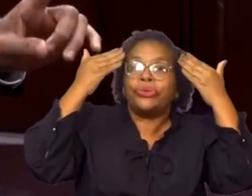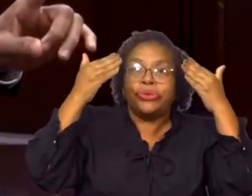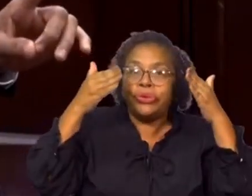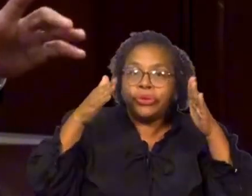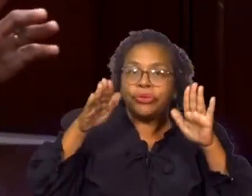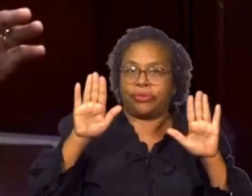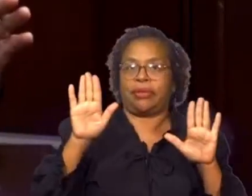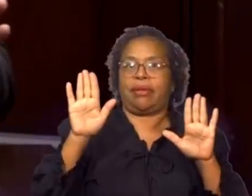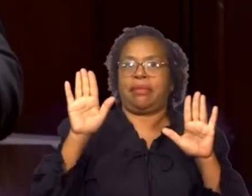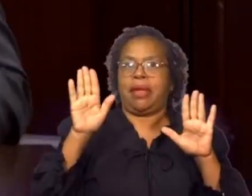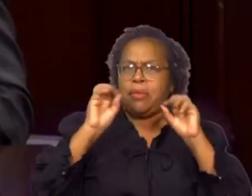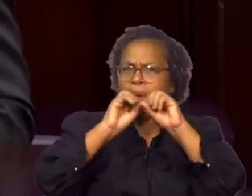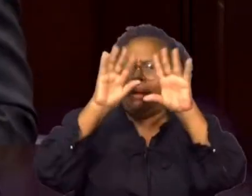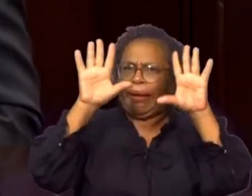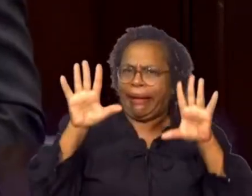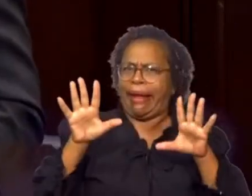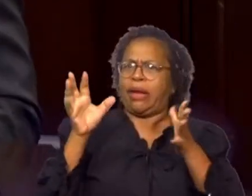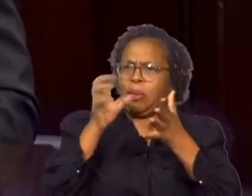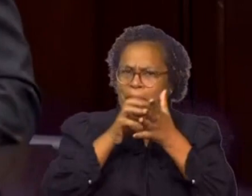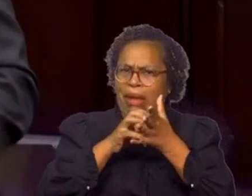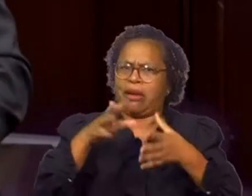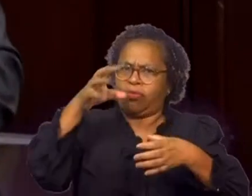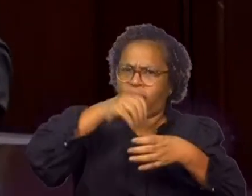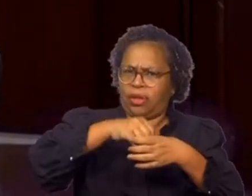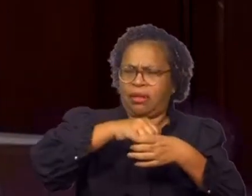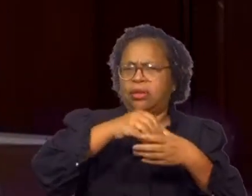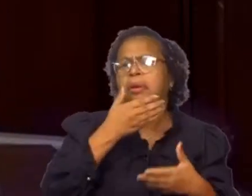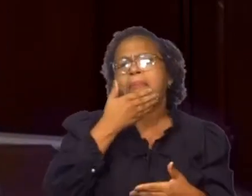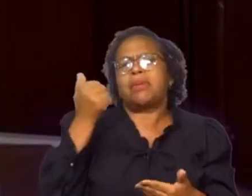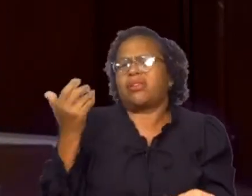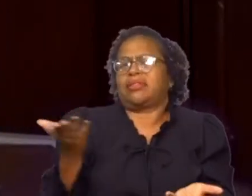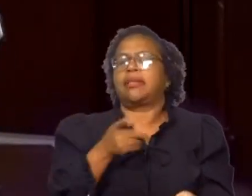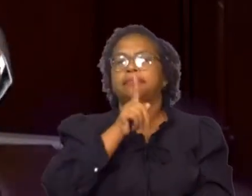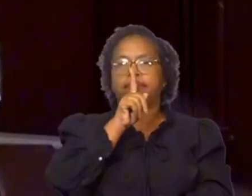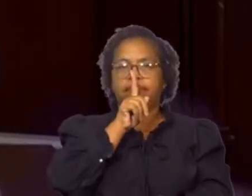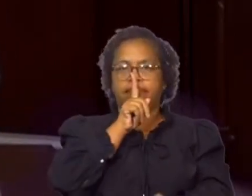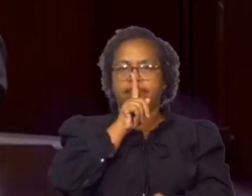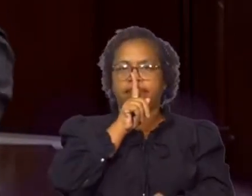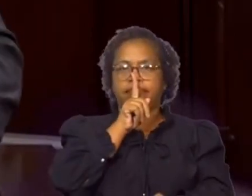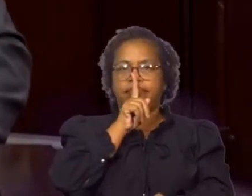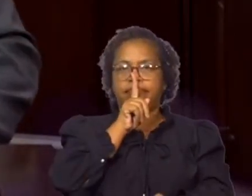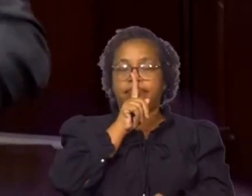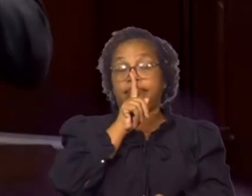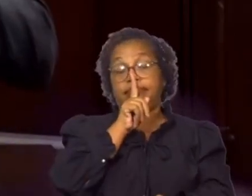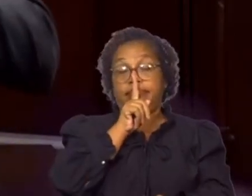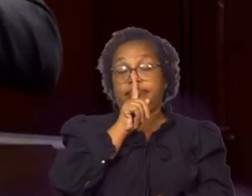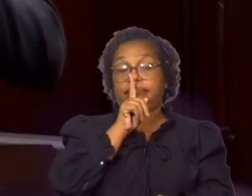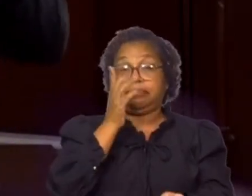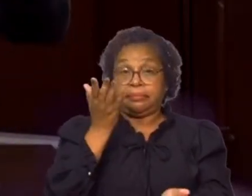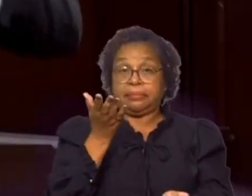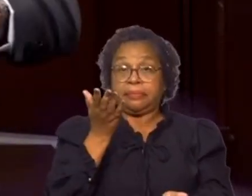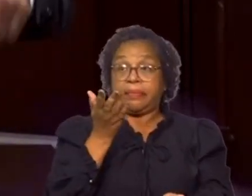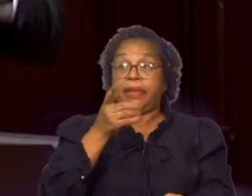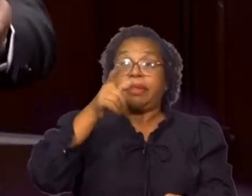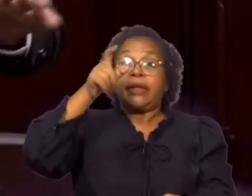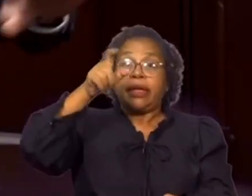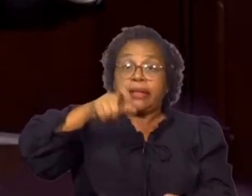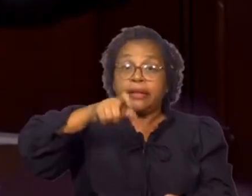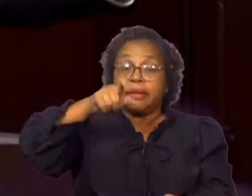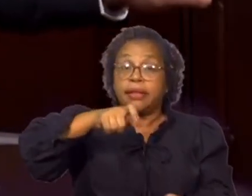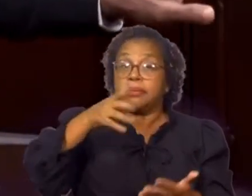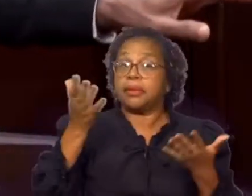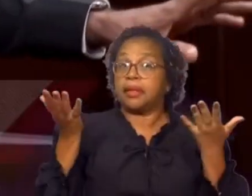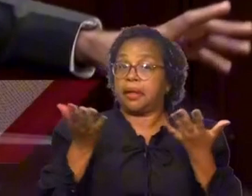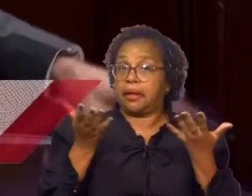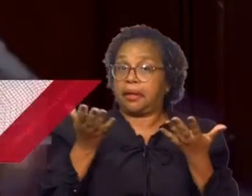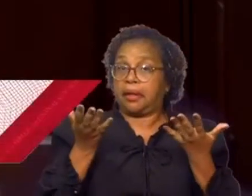párrafo estuviera, teníamos que quedarnos callados y no decir nada. Ahora bien, lo que debía hacerse fue lo que último se hizo, que no